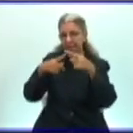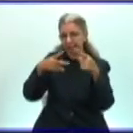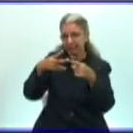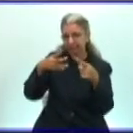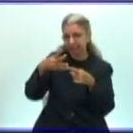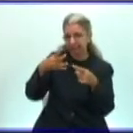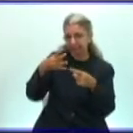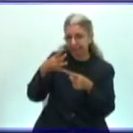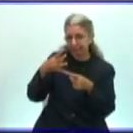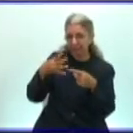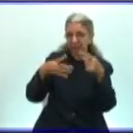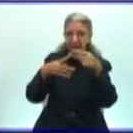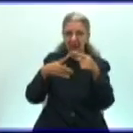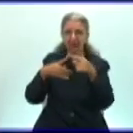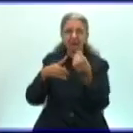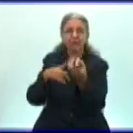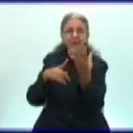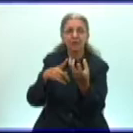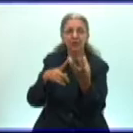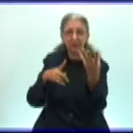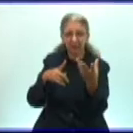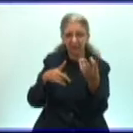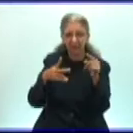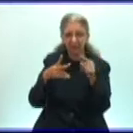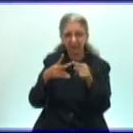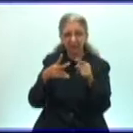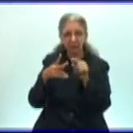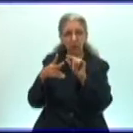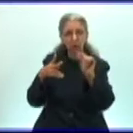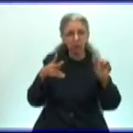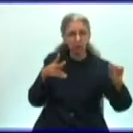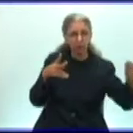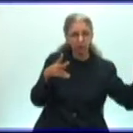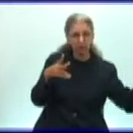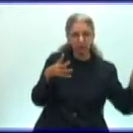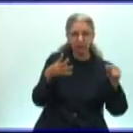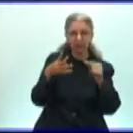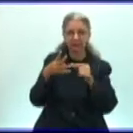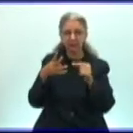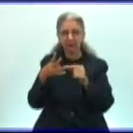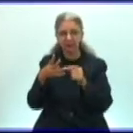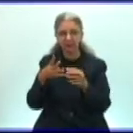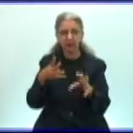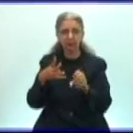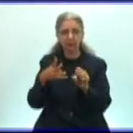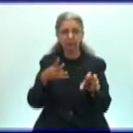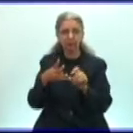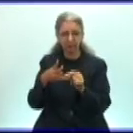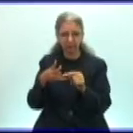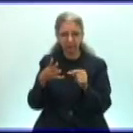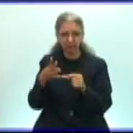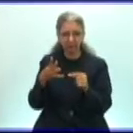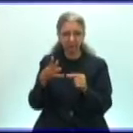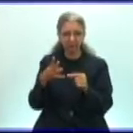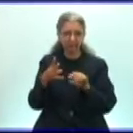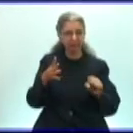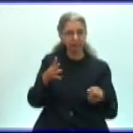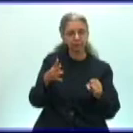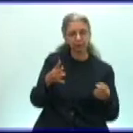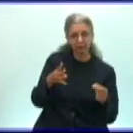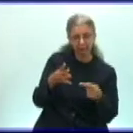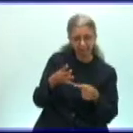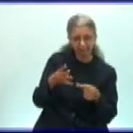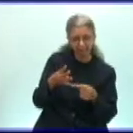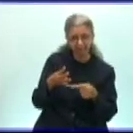son las fuentes de corriente, los conductores, los consumidores y los dispositivos de control. En